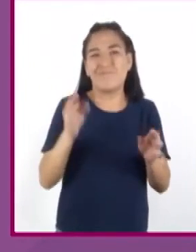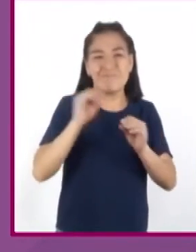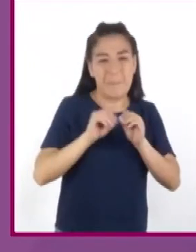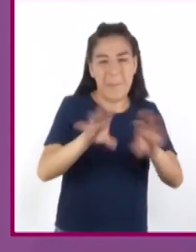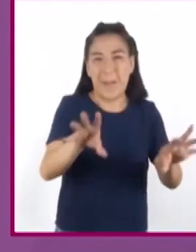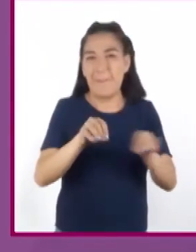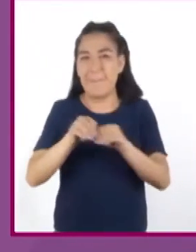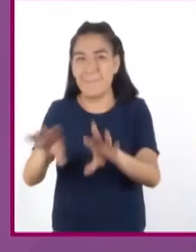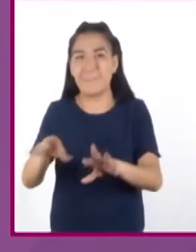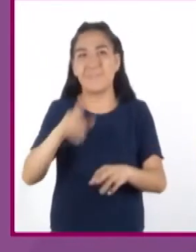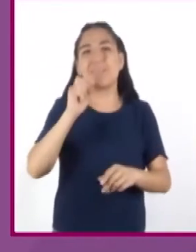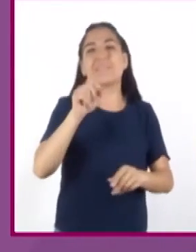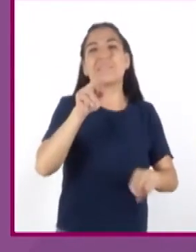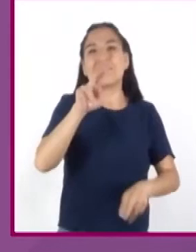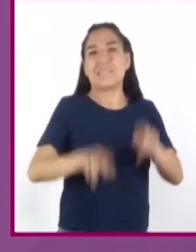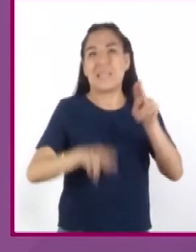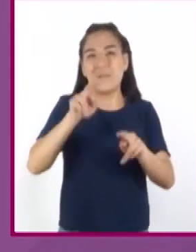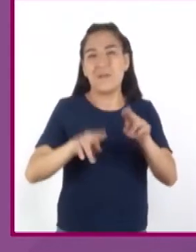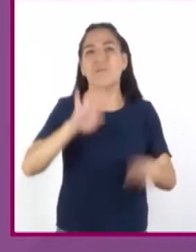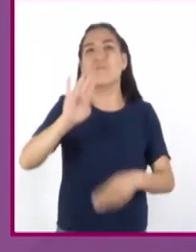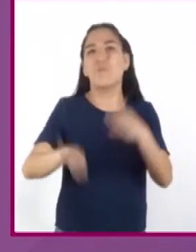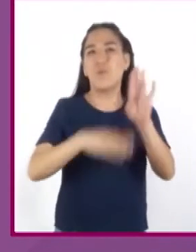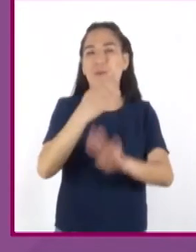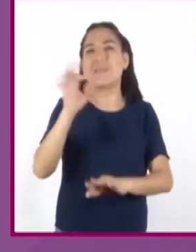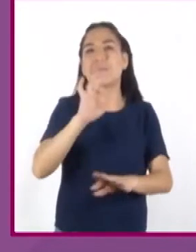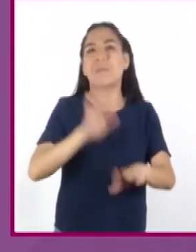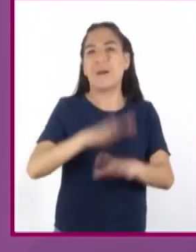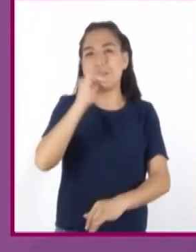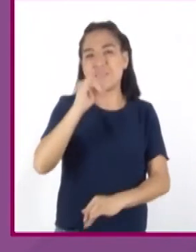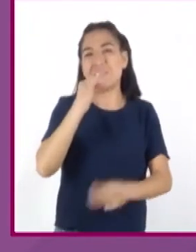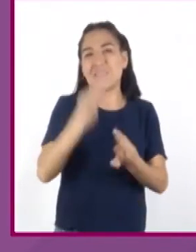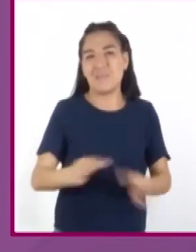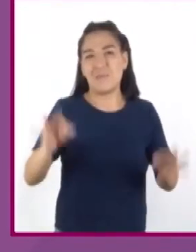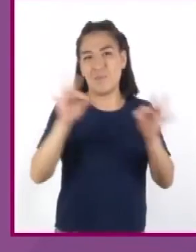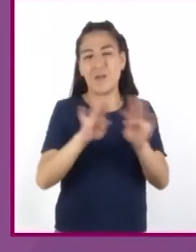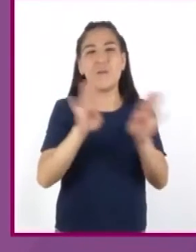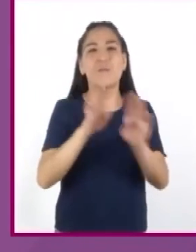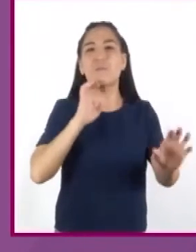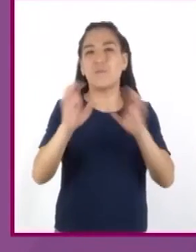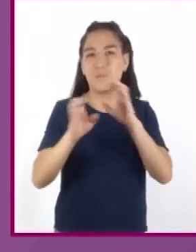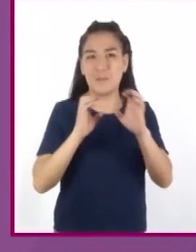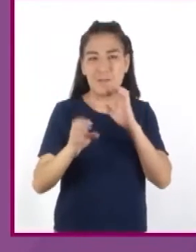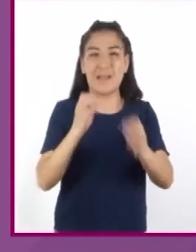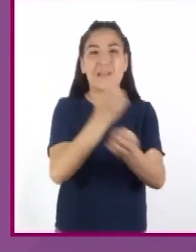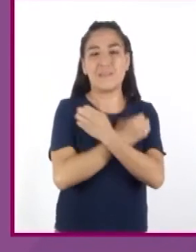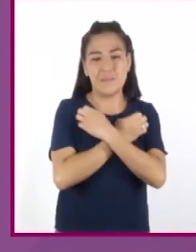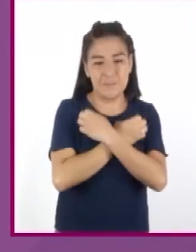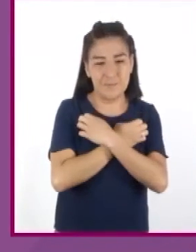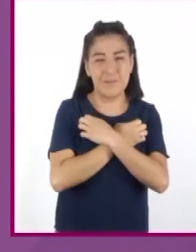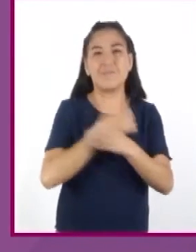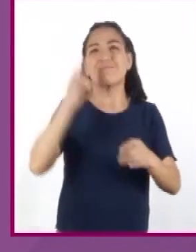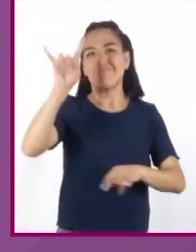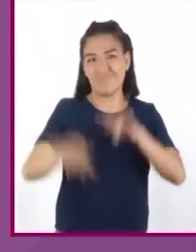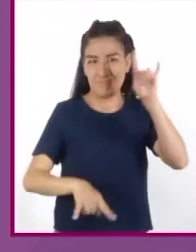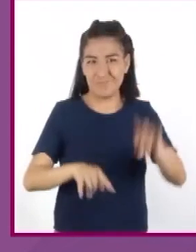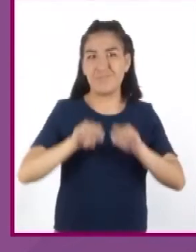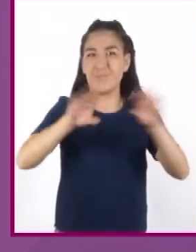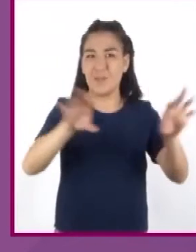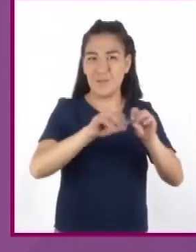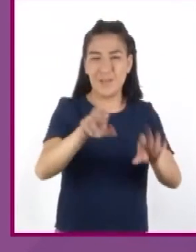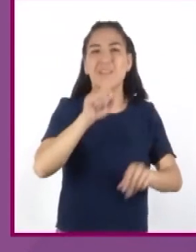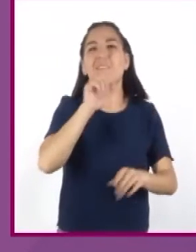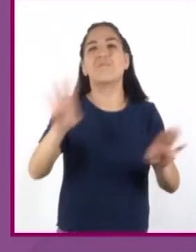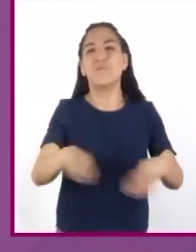más importante a nivel mundial. Posee una influencia grandísima en los medios de comunicación, la educación y la publicidad, así como